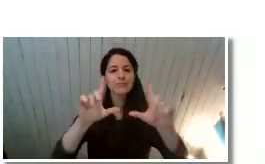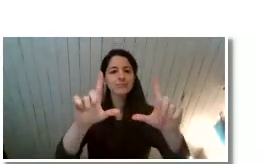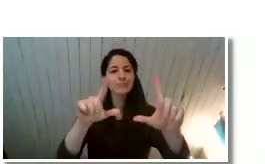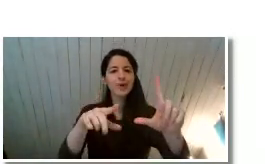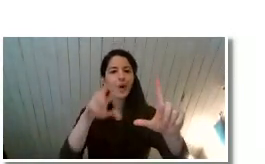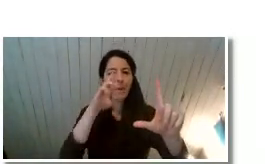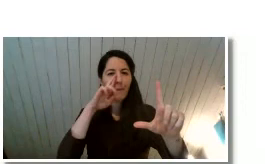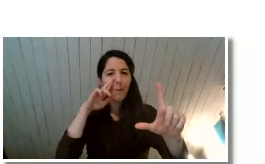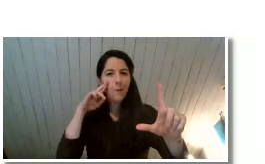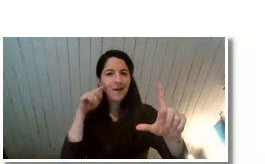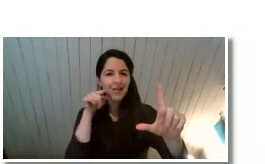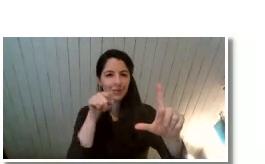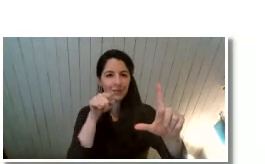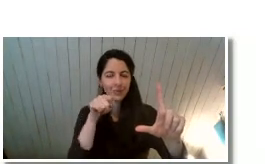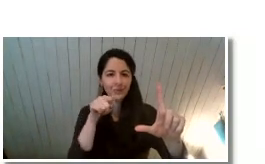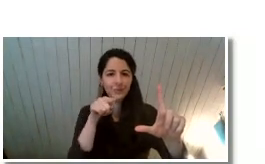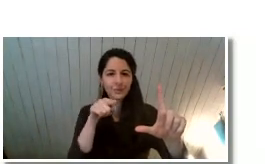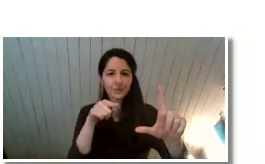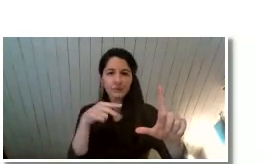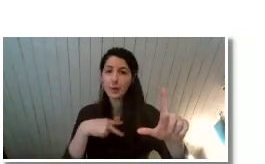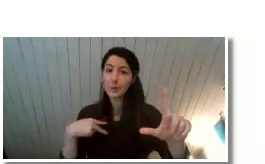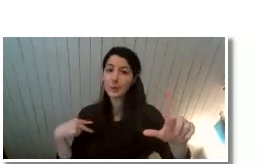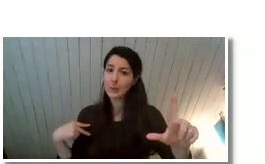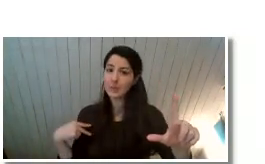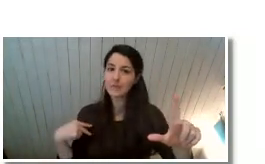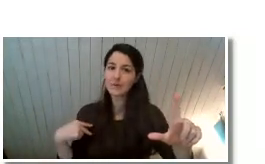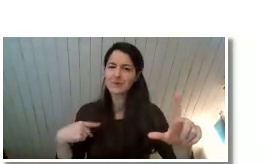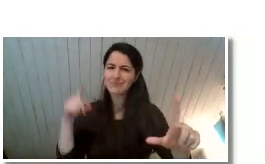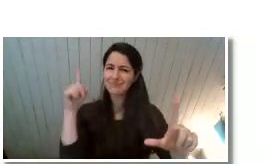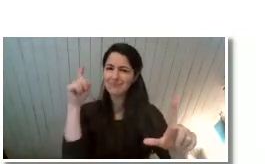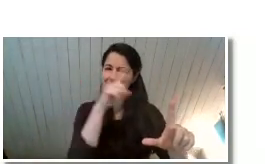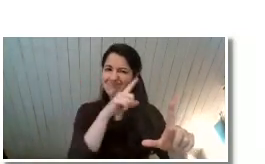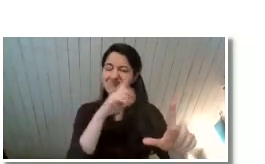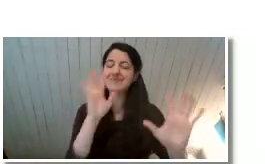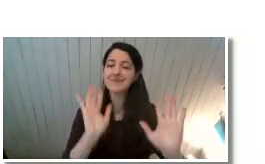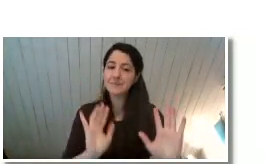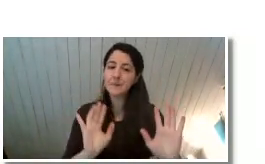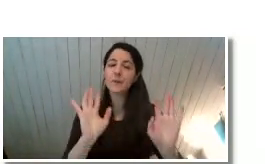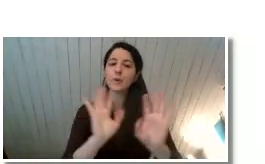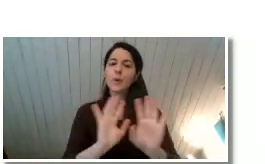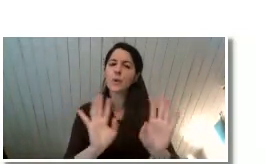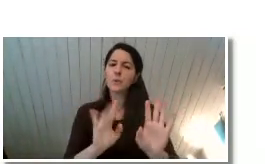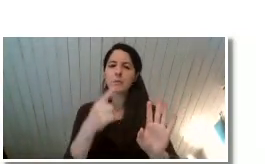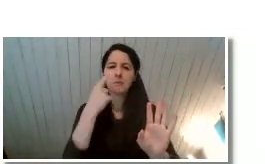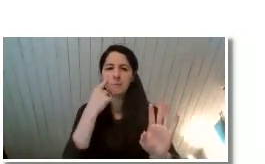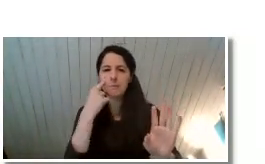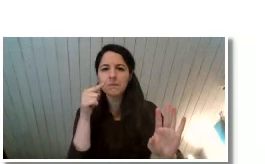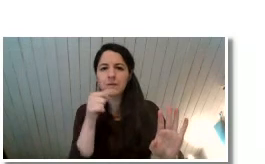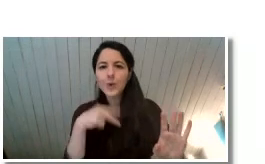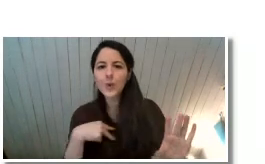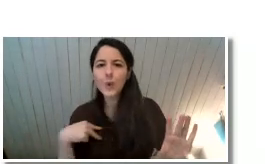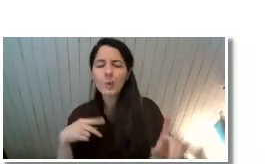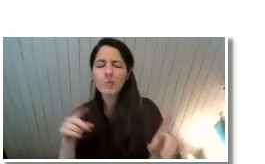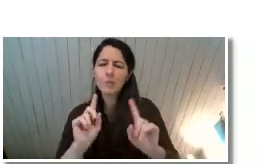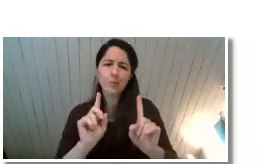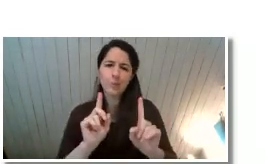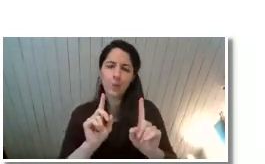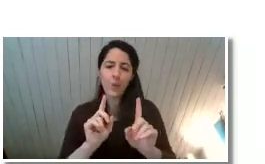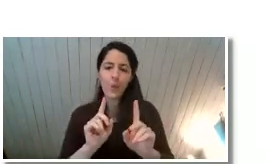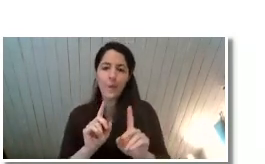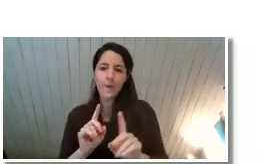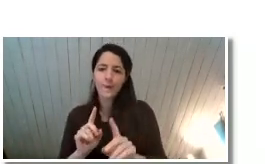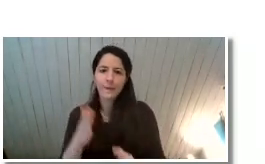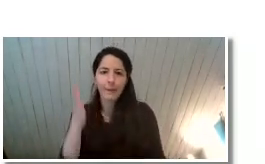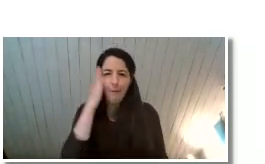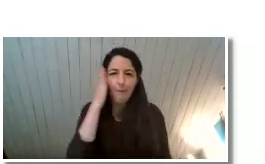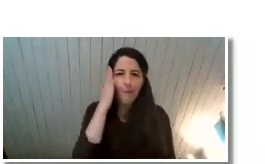Tiene un nombre que es bastante complicado, pero no nos vamos a fijar tanto en el nombre, no hay que memorizárselo ni nada